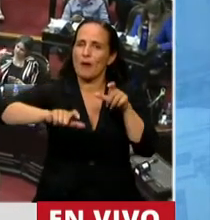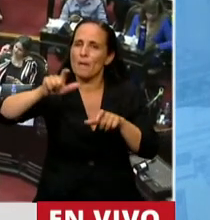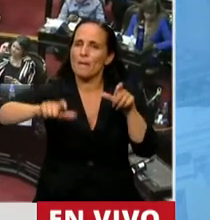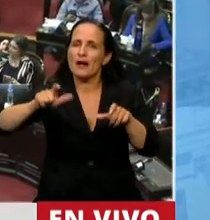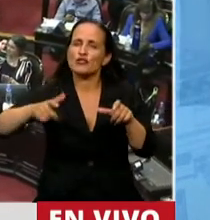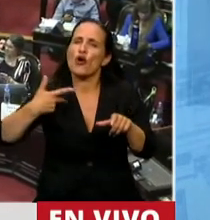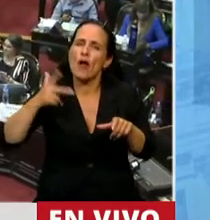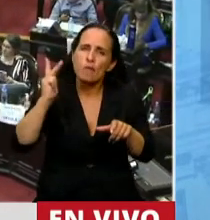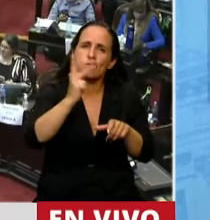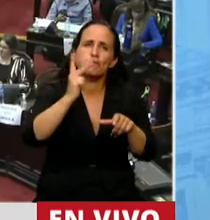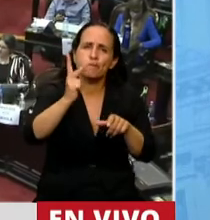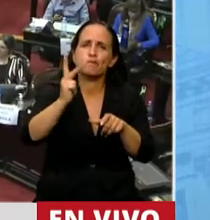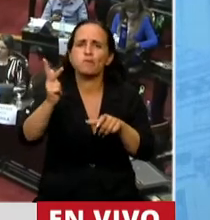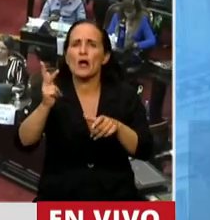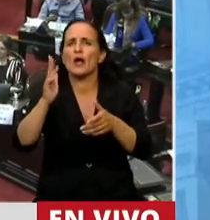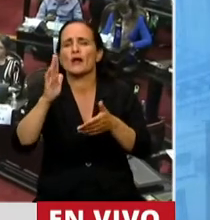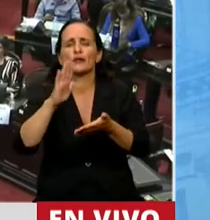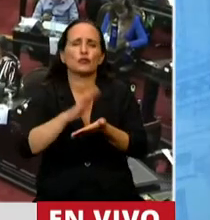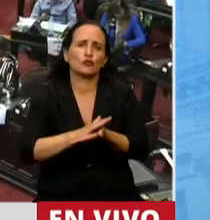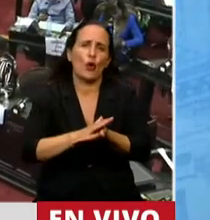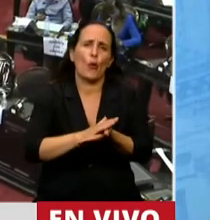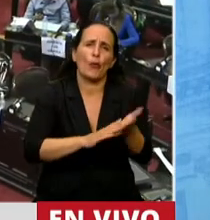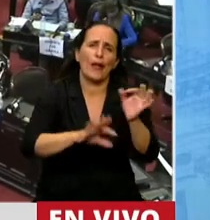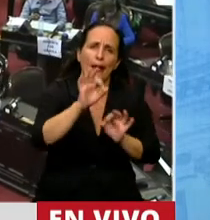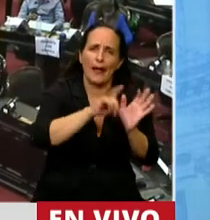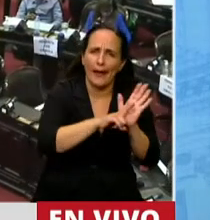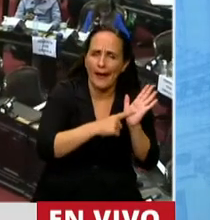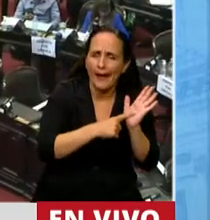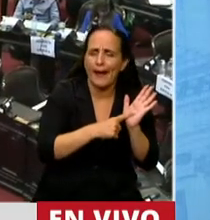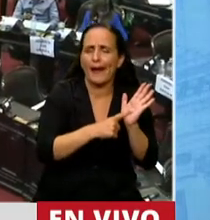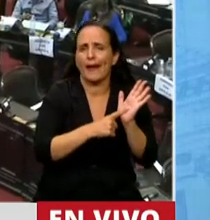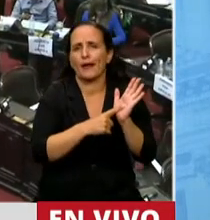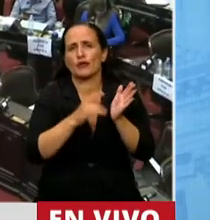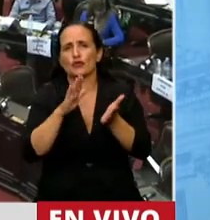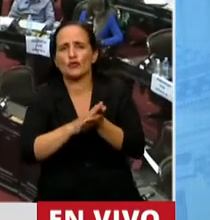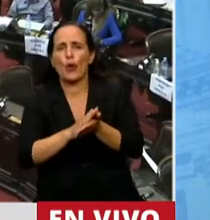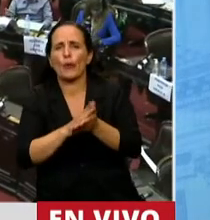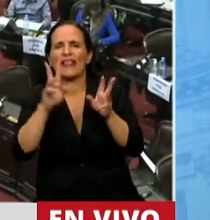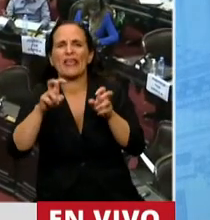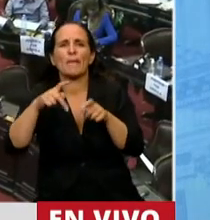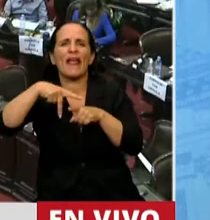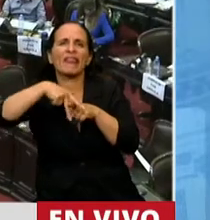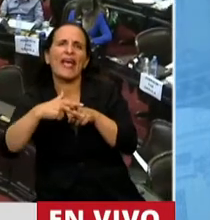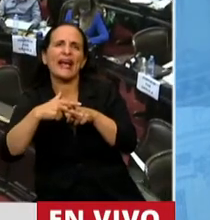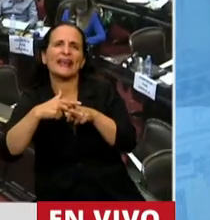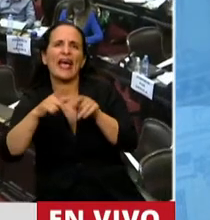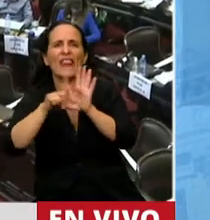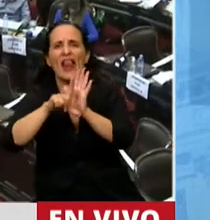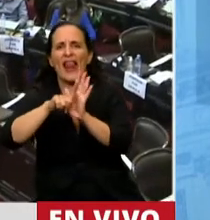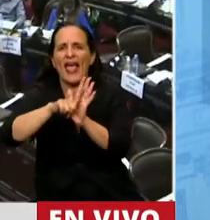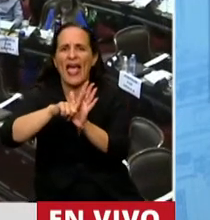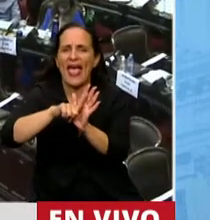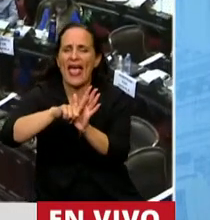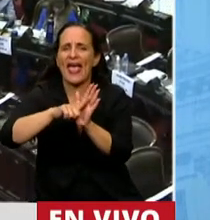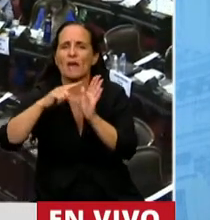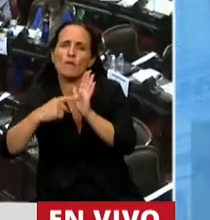observaciones puntuales desde el punto de vista de técnica legislativa pero que